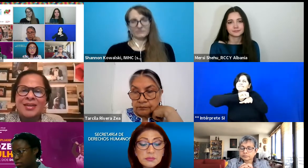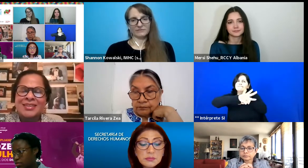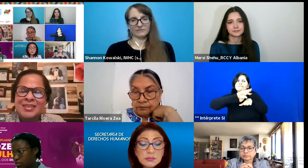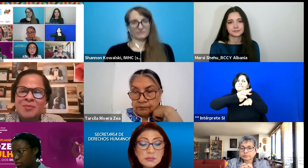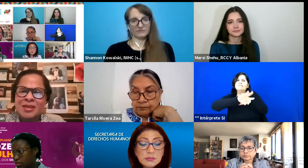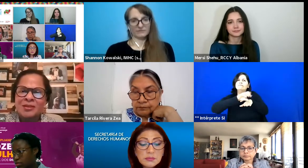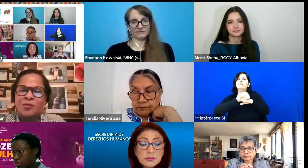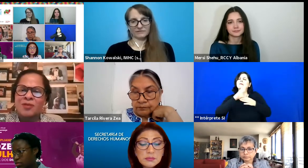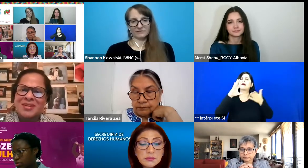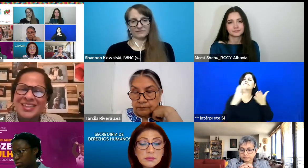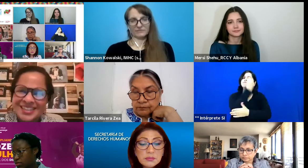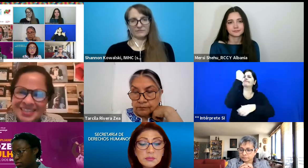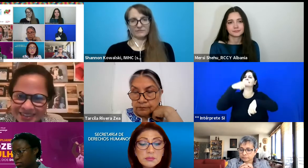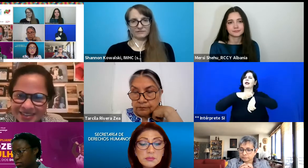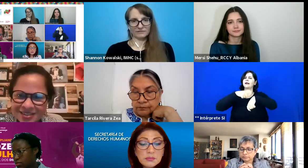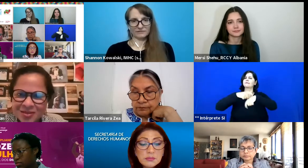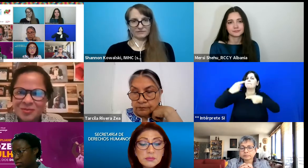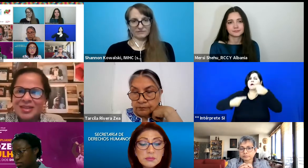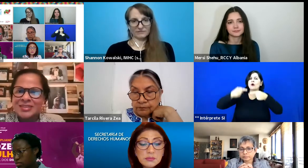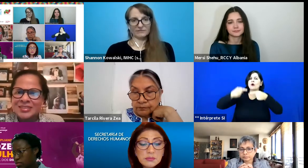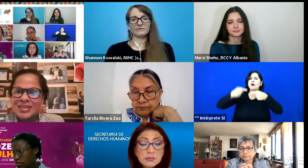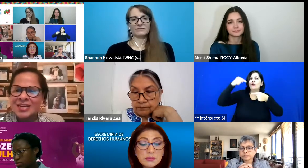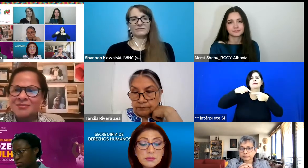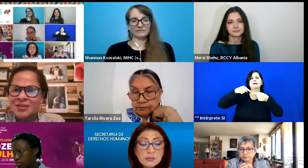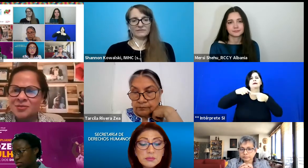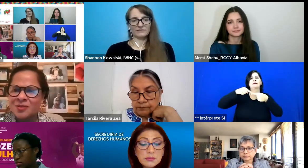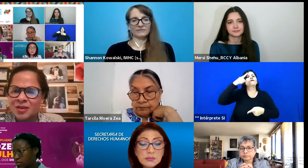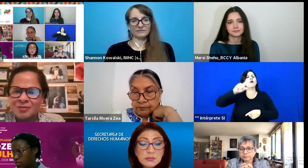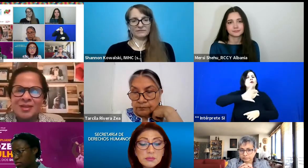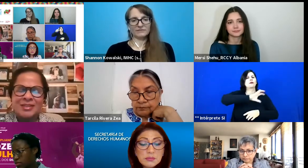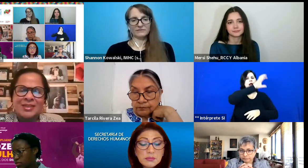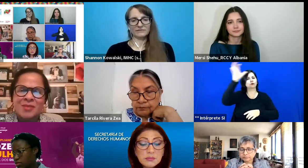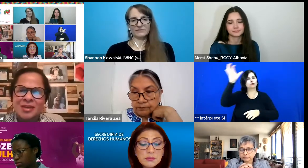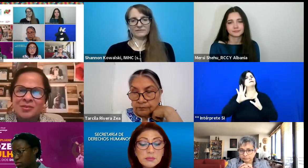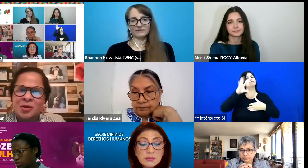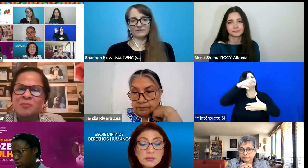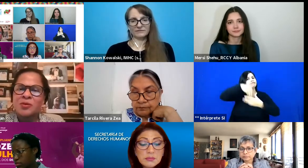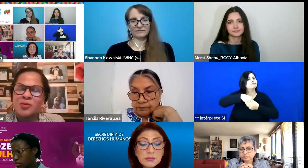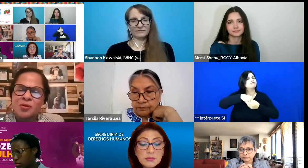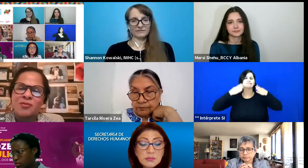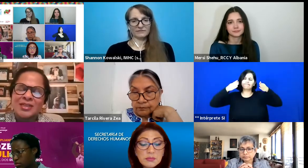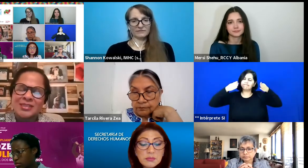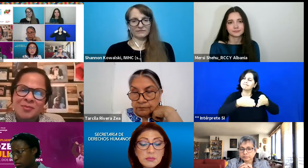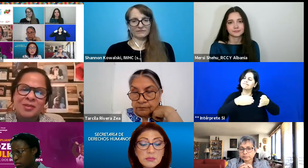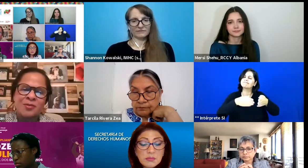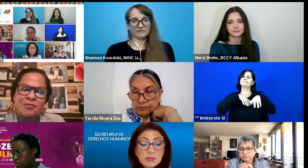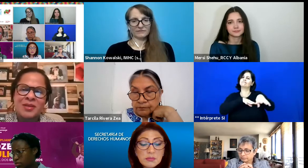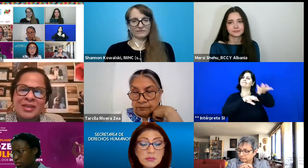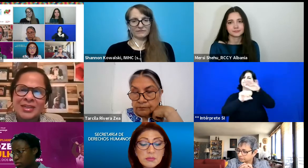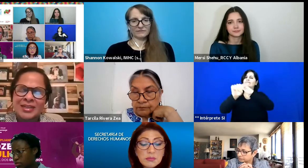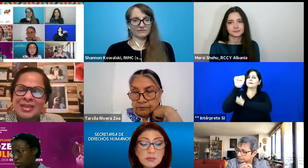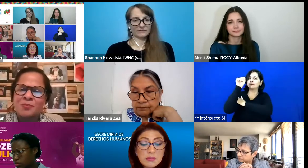de financiamiento feminista, ¿verdad? Sí han habido financiamiento, pero no